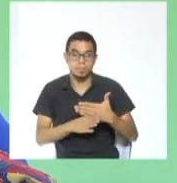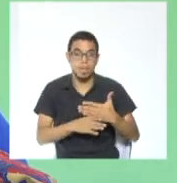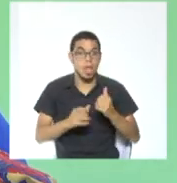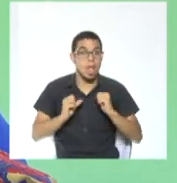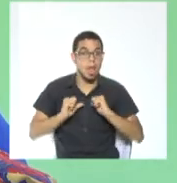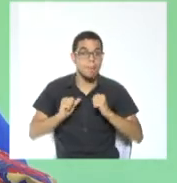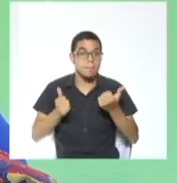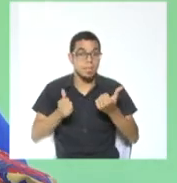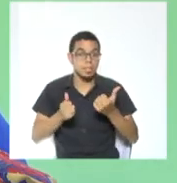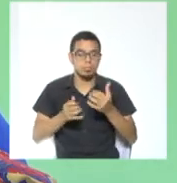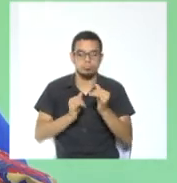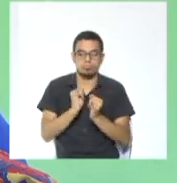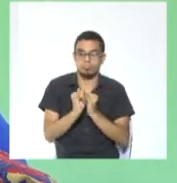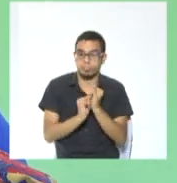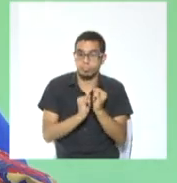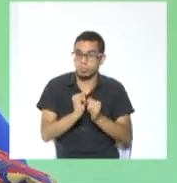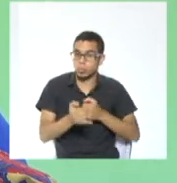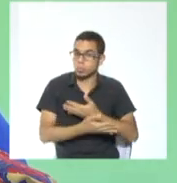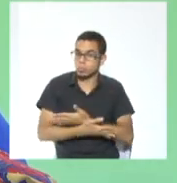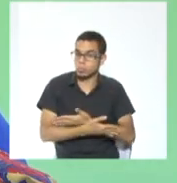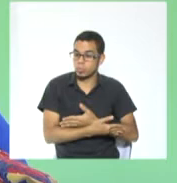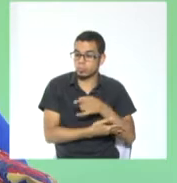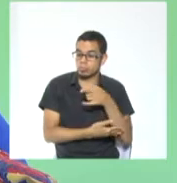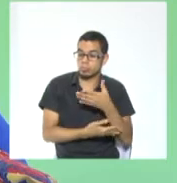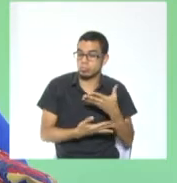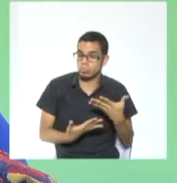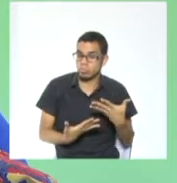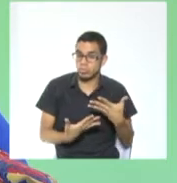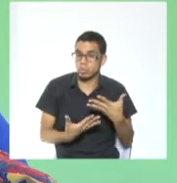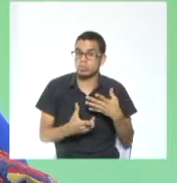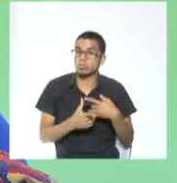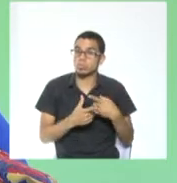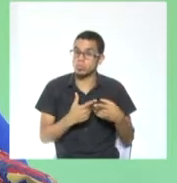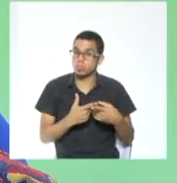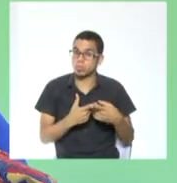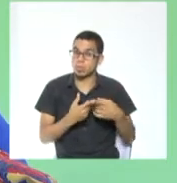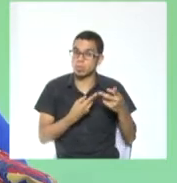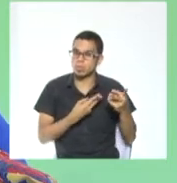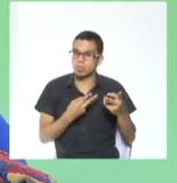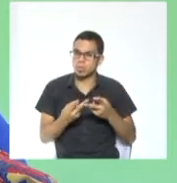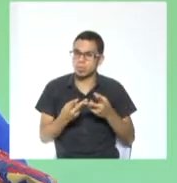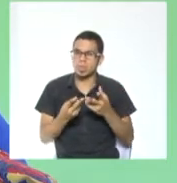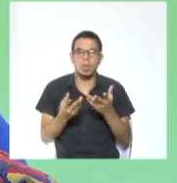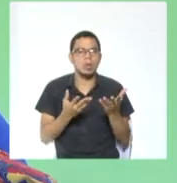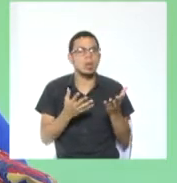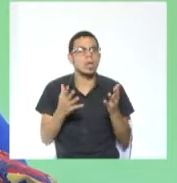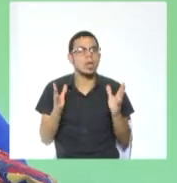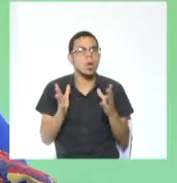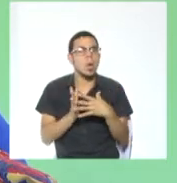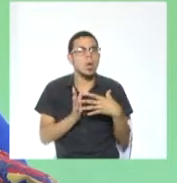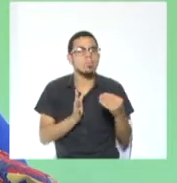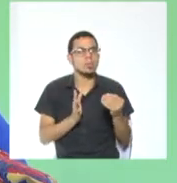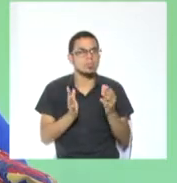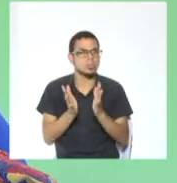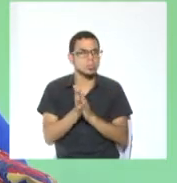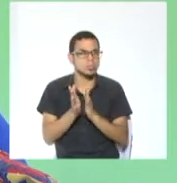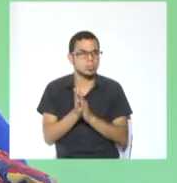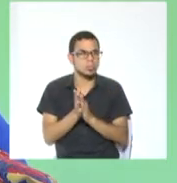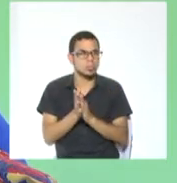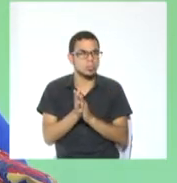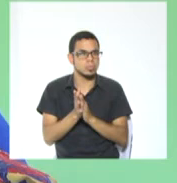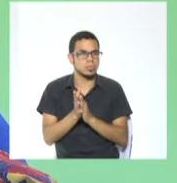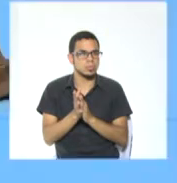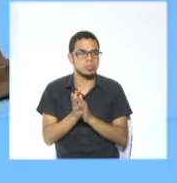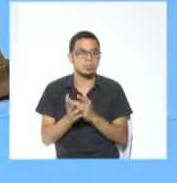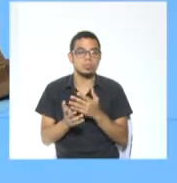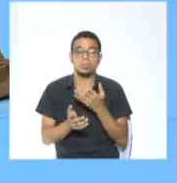de maternal y para ello vamos a invitarlos a que nos imiten con los aplausos, como por ejemplo, un